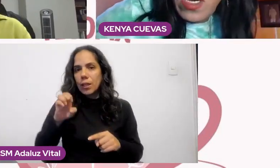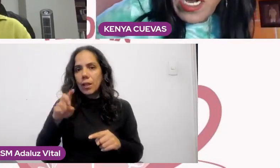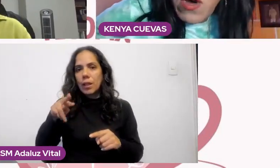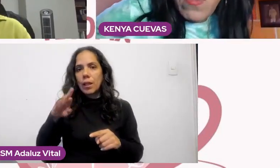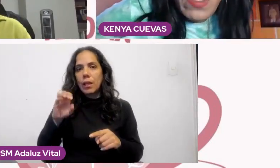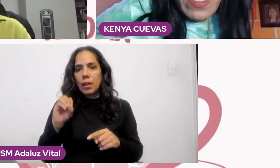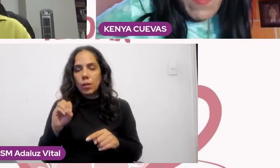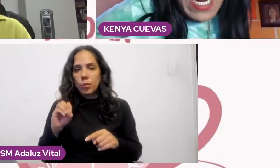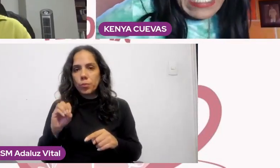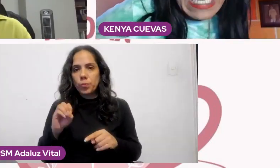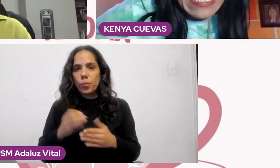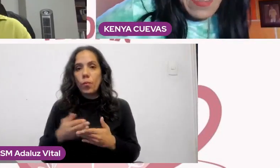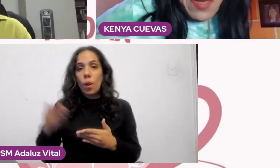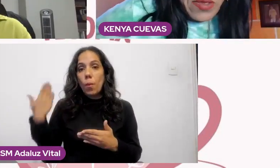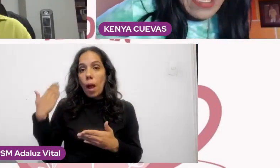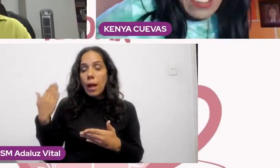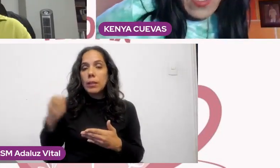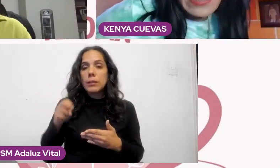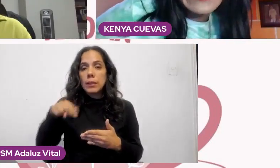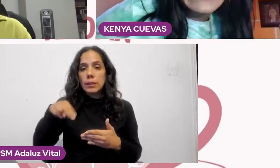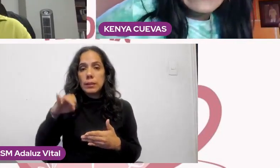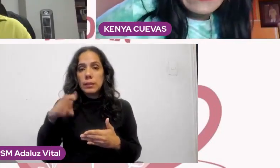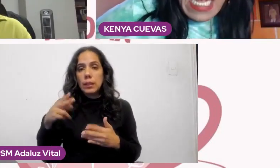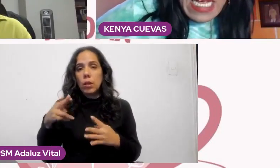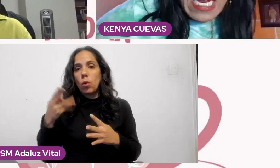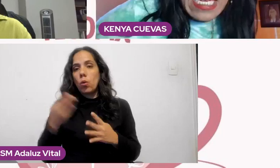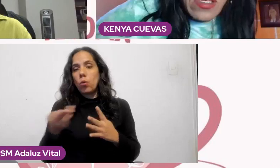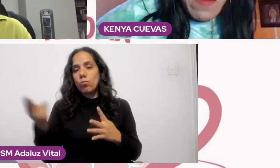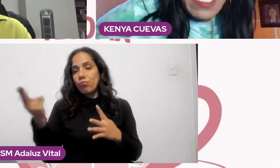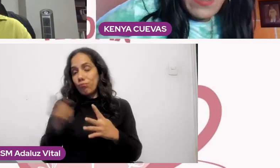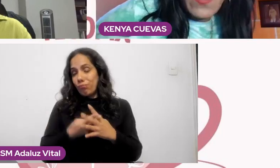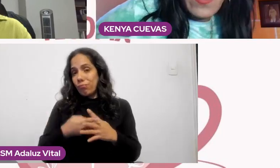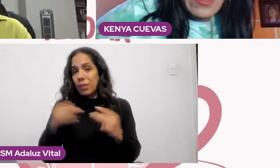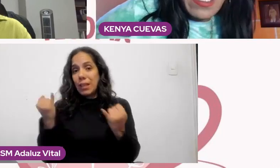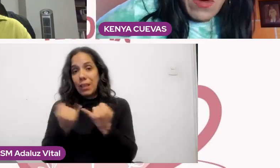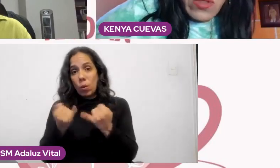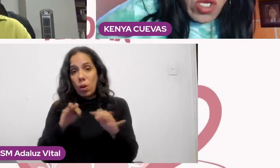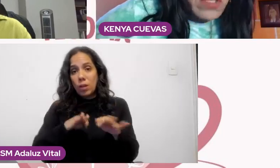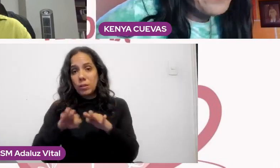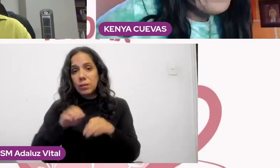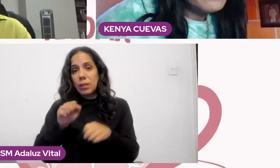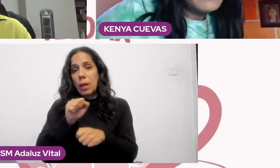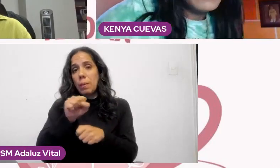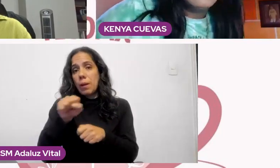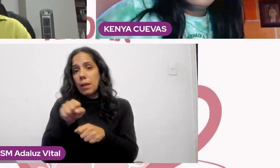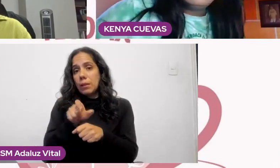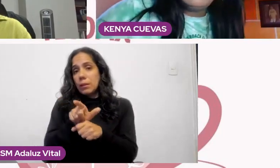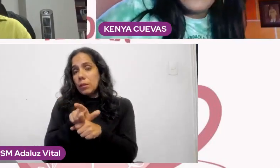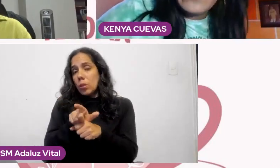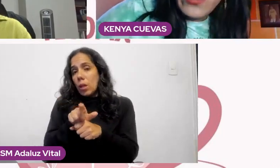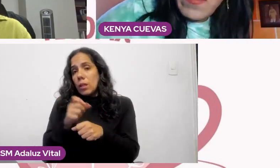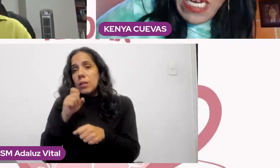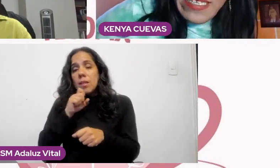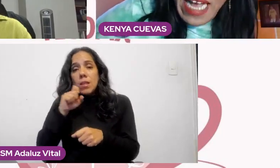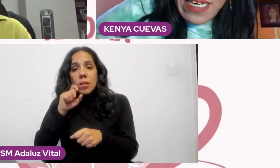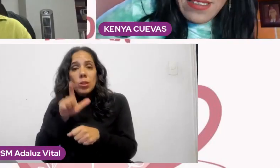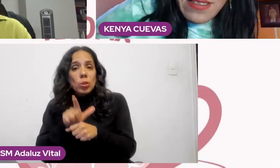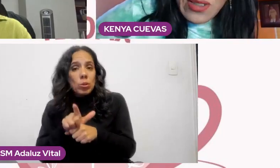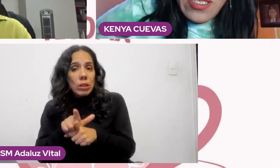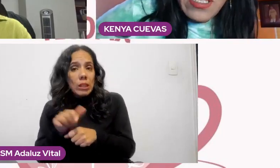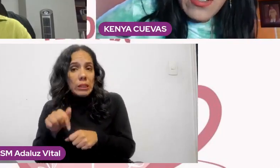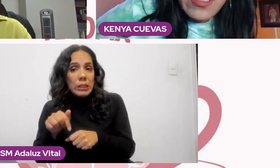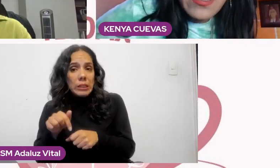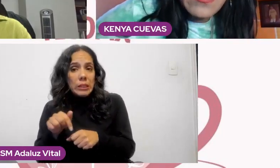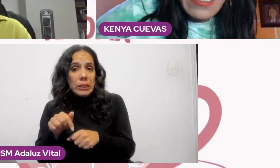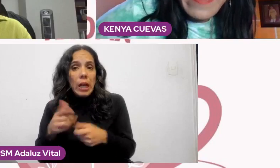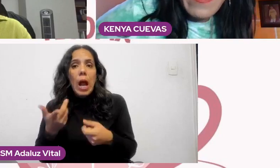a Nicole Naomi, una mujer trans trabajadora sexual de la Ciudad de México en Revolución, y fueron 2 militares,